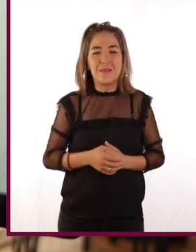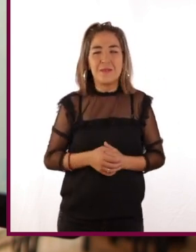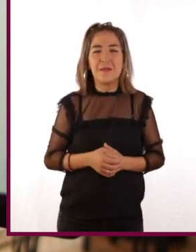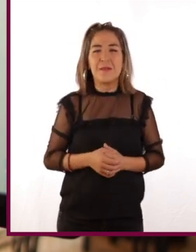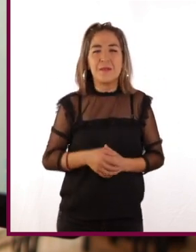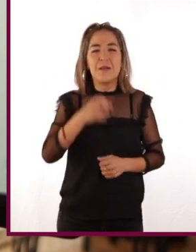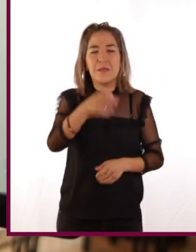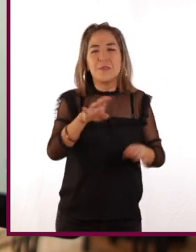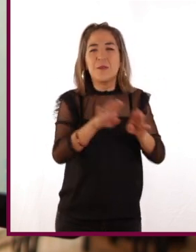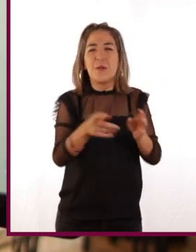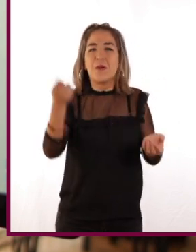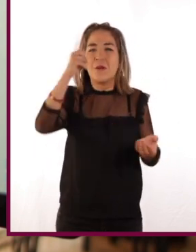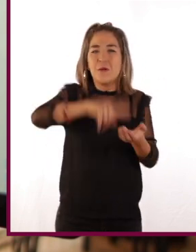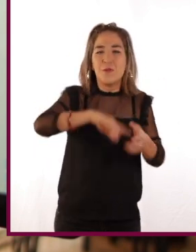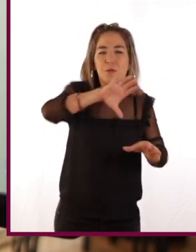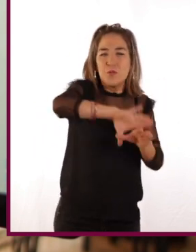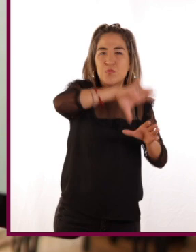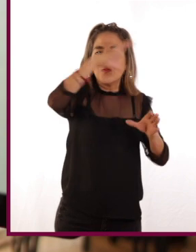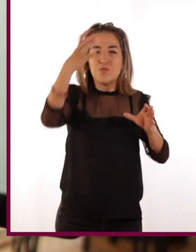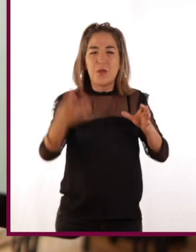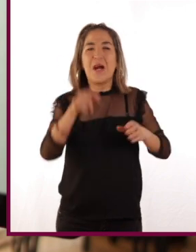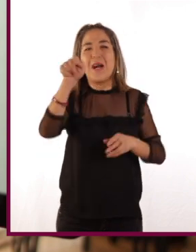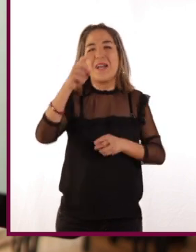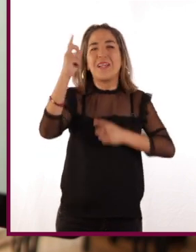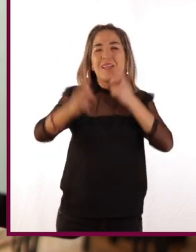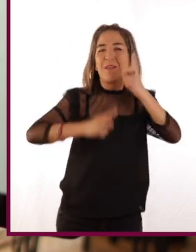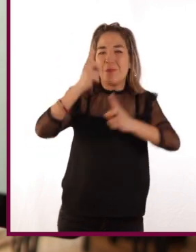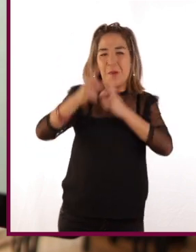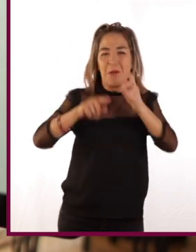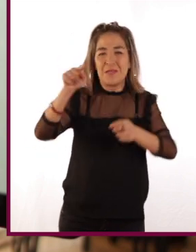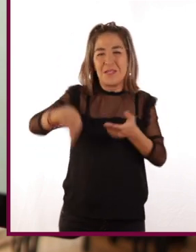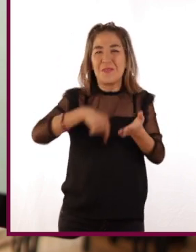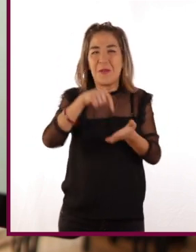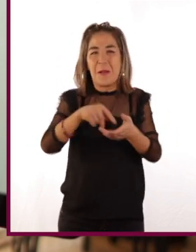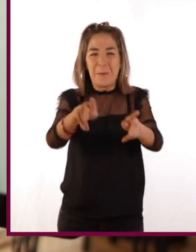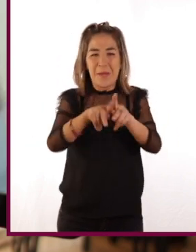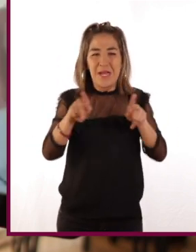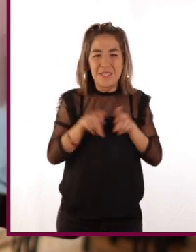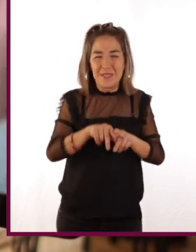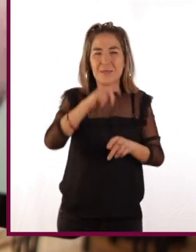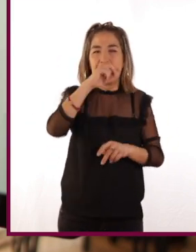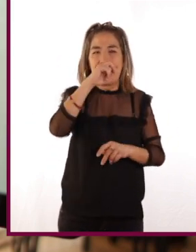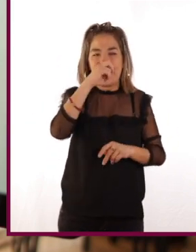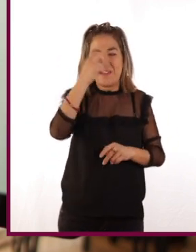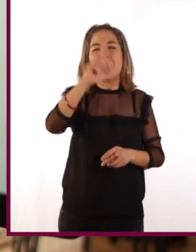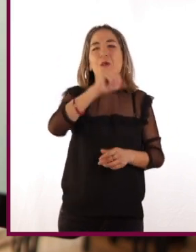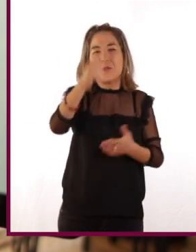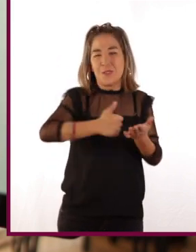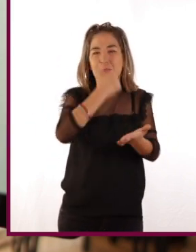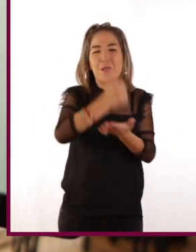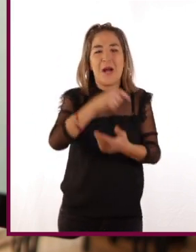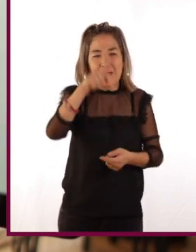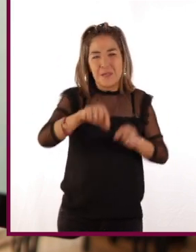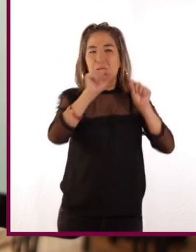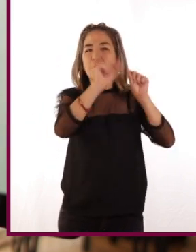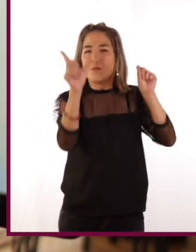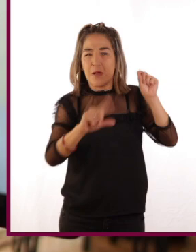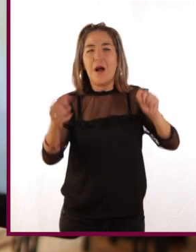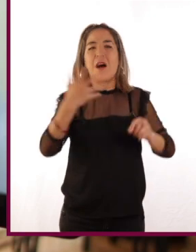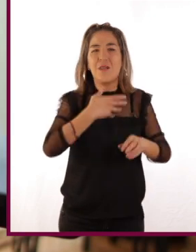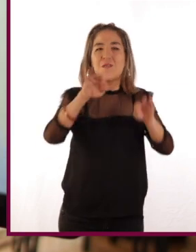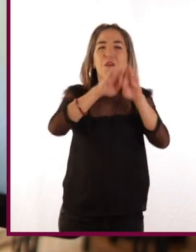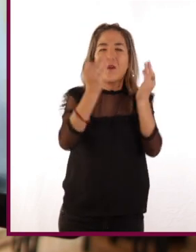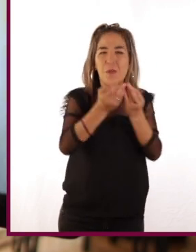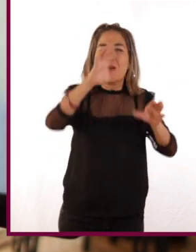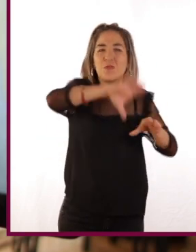emblemático que tiene estas cúpulas geodésicas, que es el Palacio de los Deportes. Igual, en otras ciudades de la República también hay